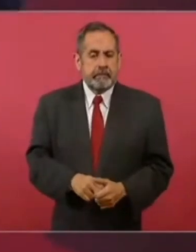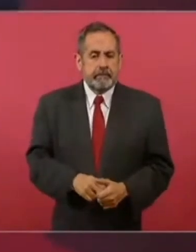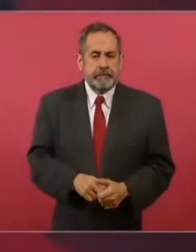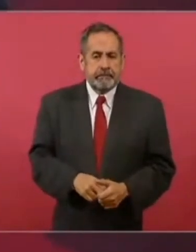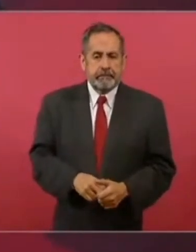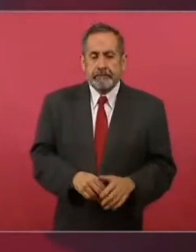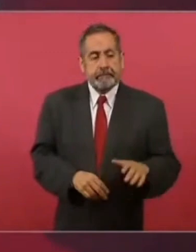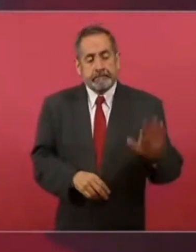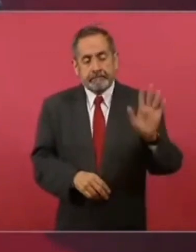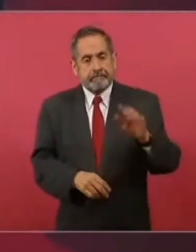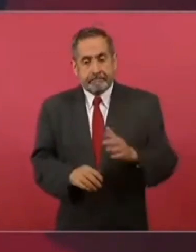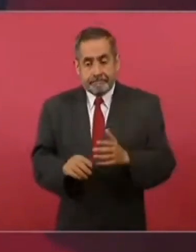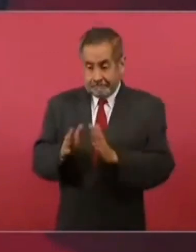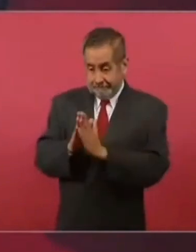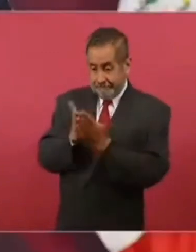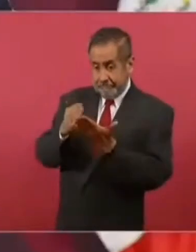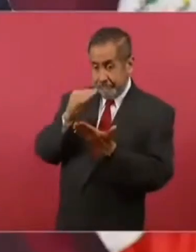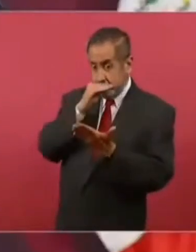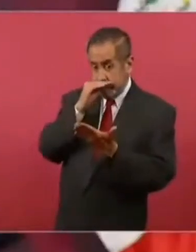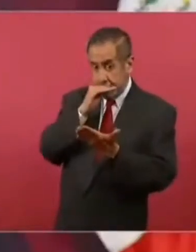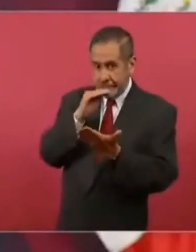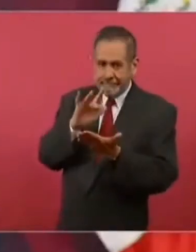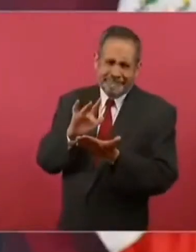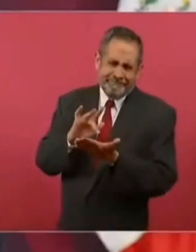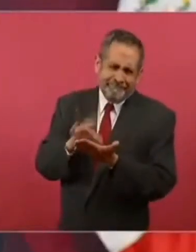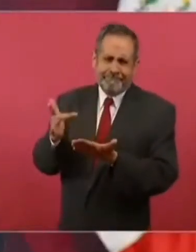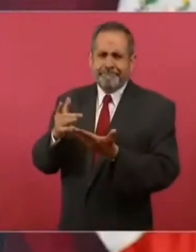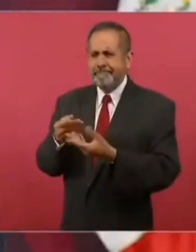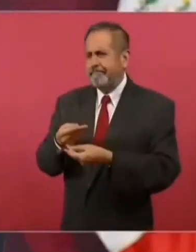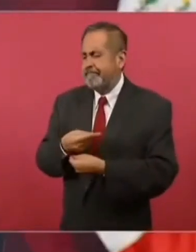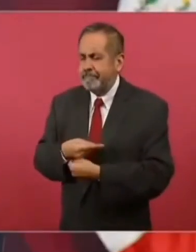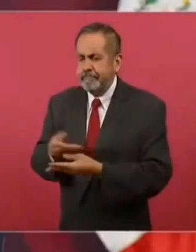Entonces, gracias a esos libros, ¿sí?,